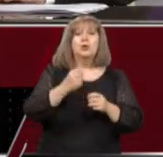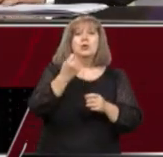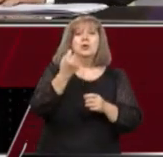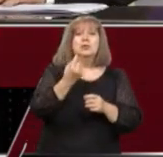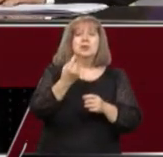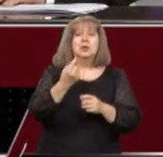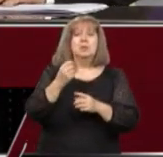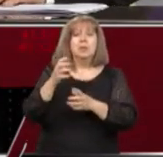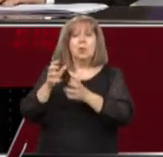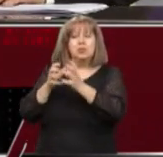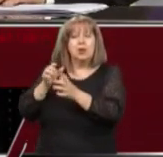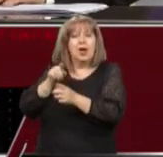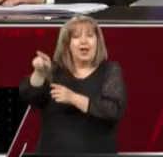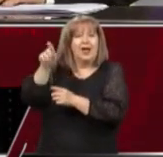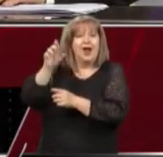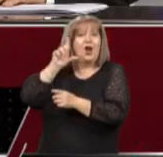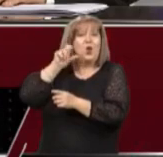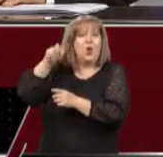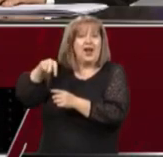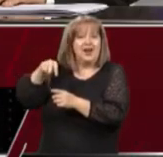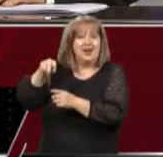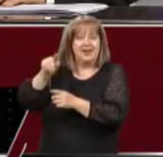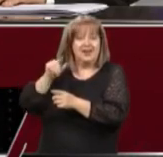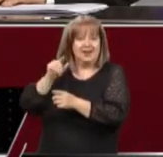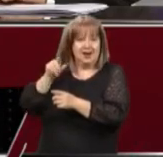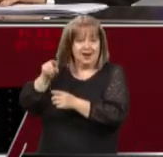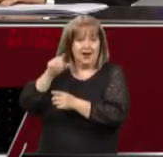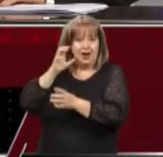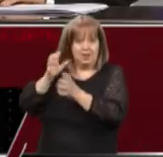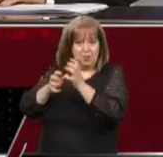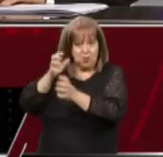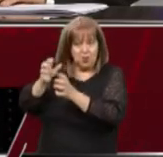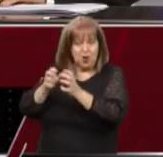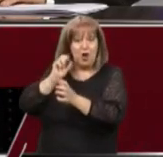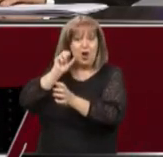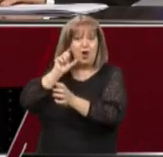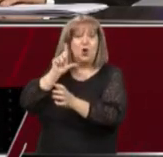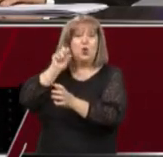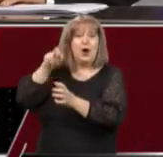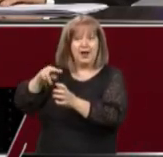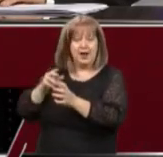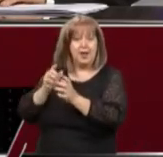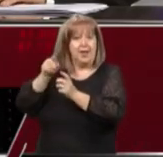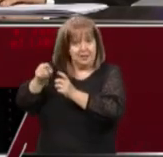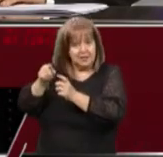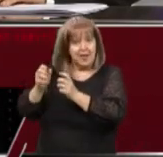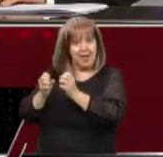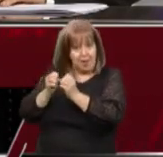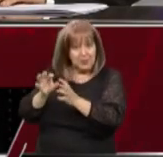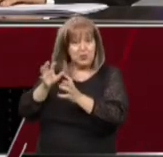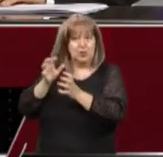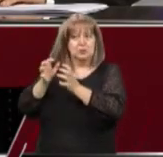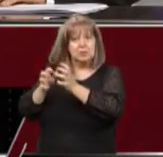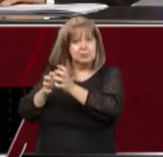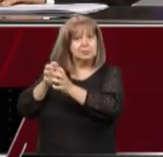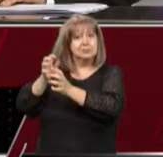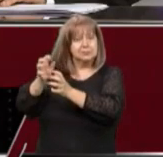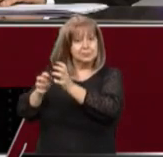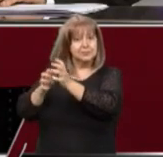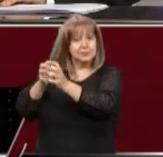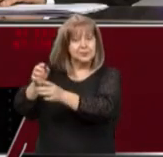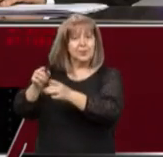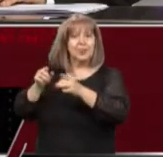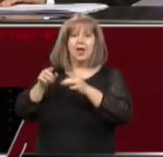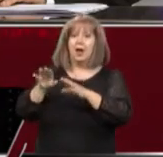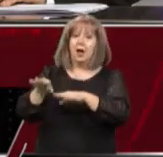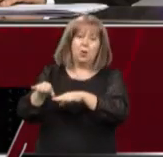Se recuperó Luján que es la la mayor productora se recuperó más rápido pero ahora